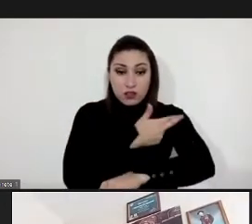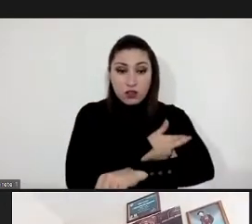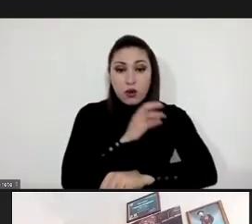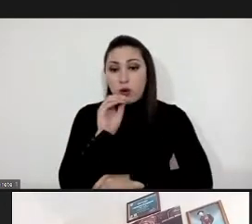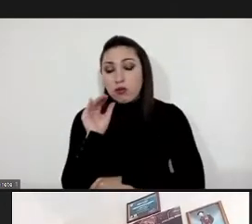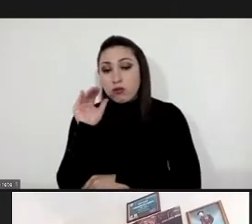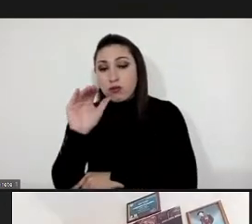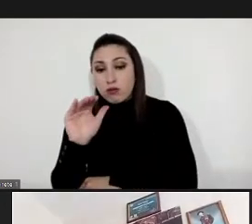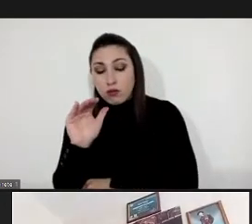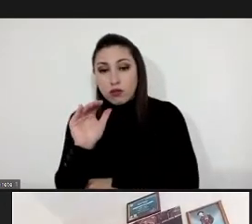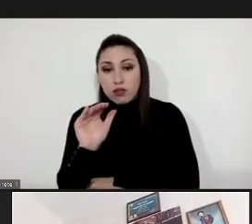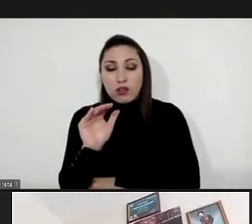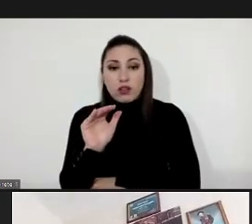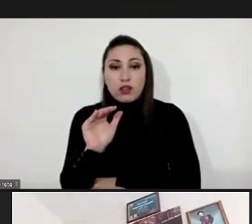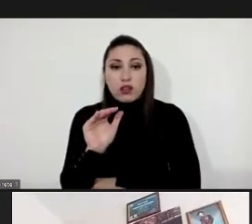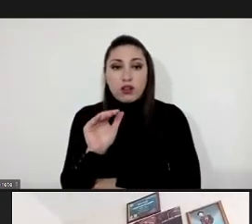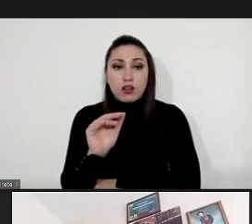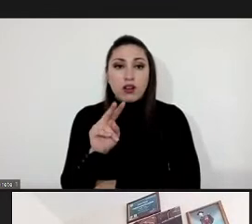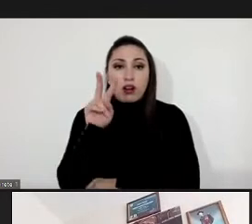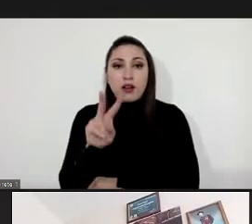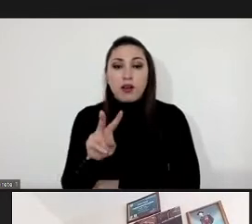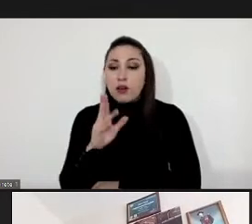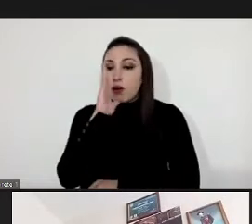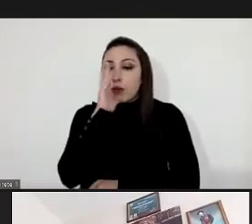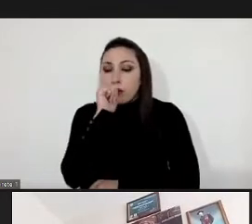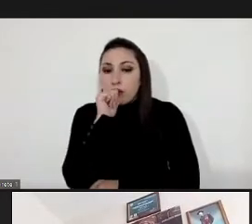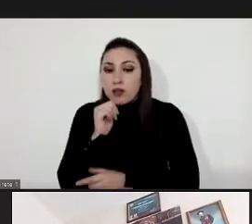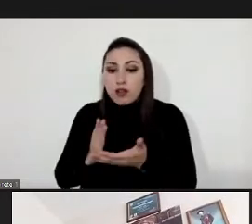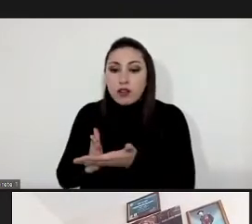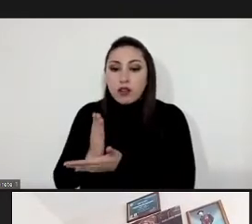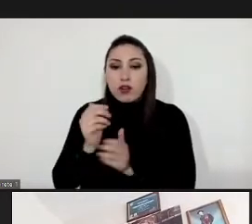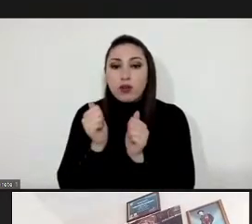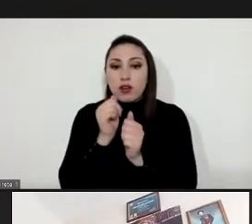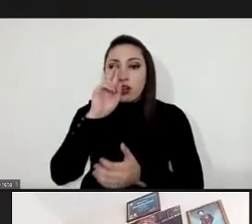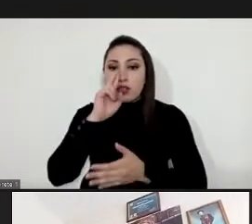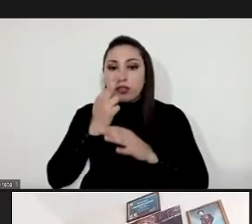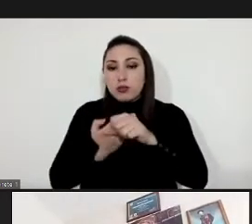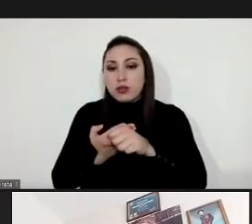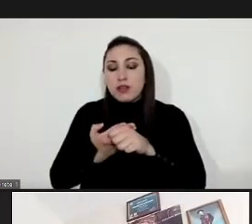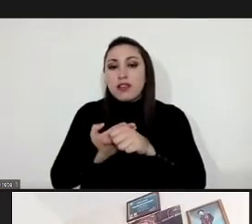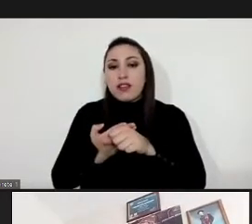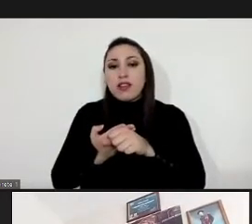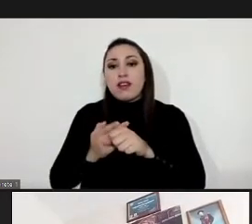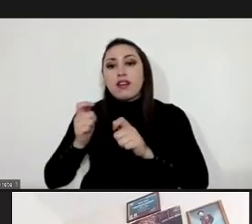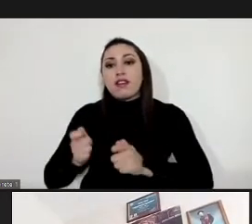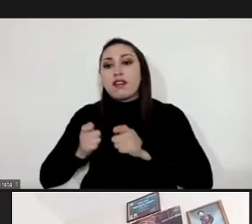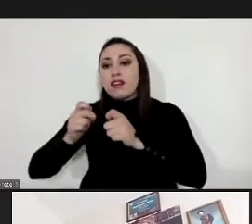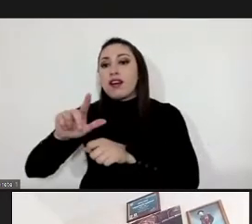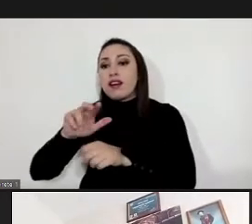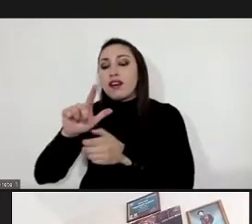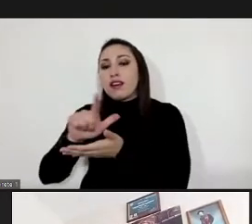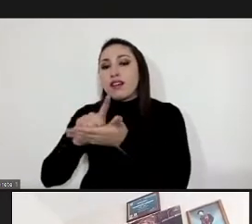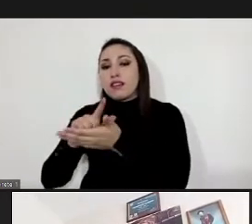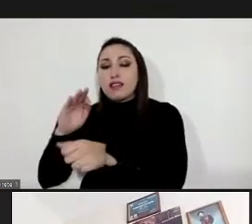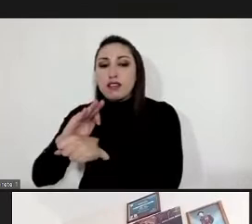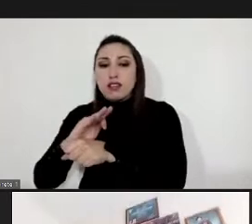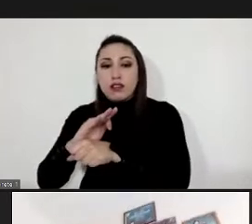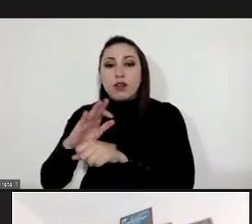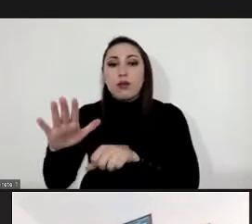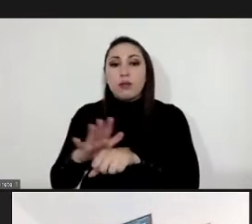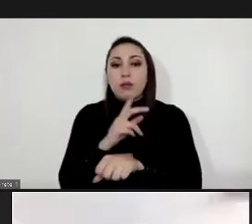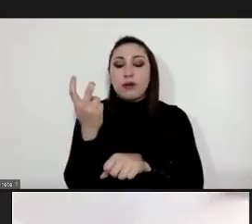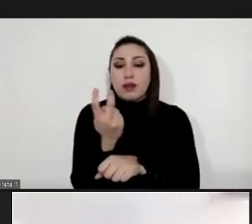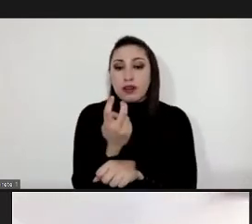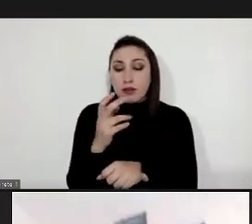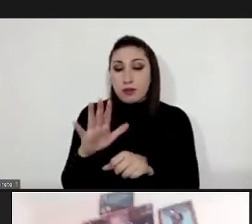declaración no puede pedir acciones que se sobrepasen de las funciones conferidas por la ley, por lo que antes de realizar el exhorto que